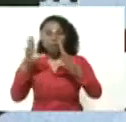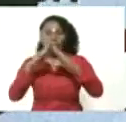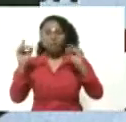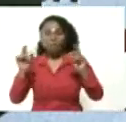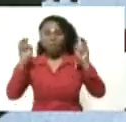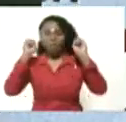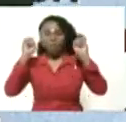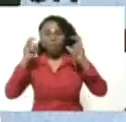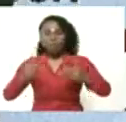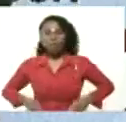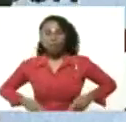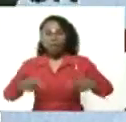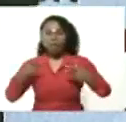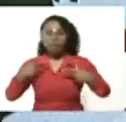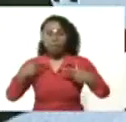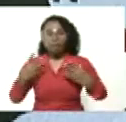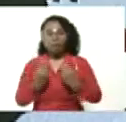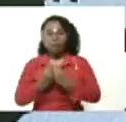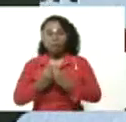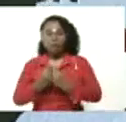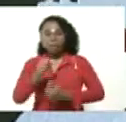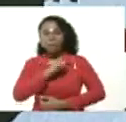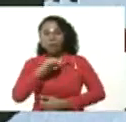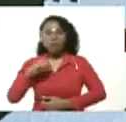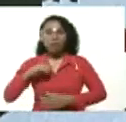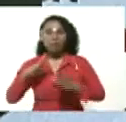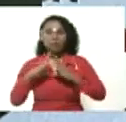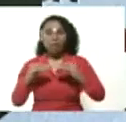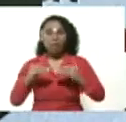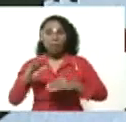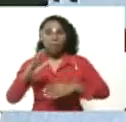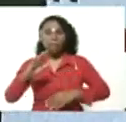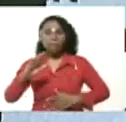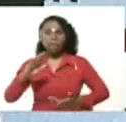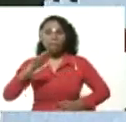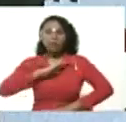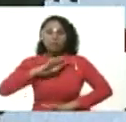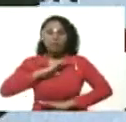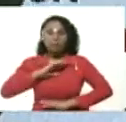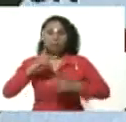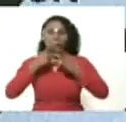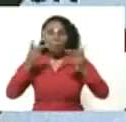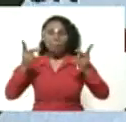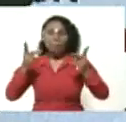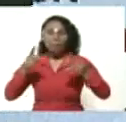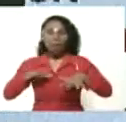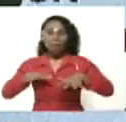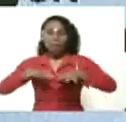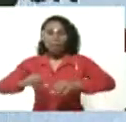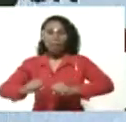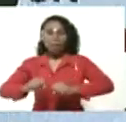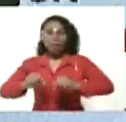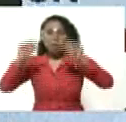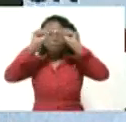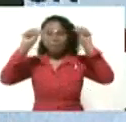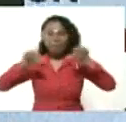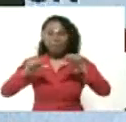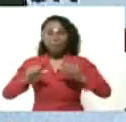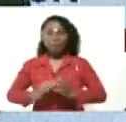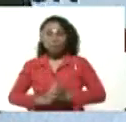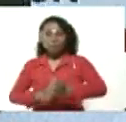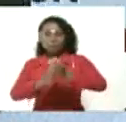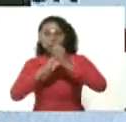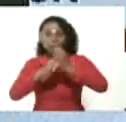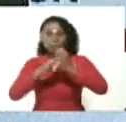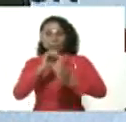vida, junto a la privatización de todos los bienes públicos. Si el capitalismo es un sistema guiado por la